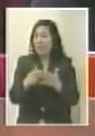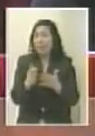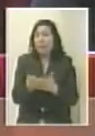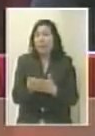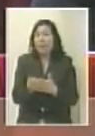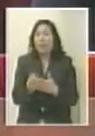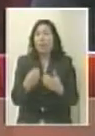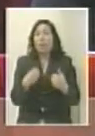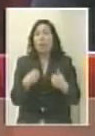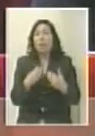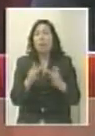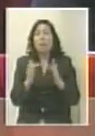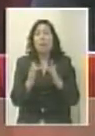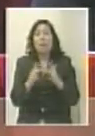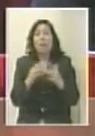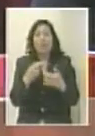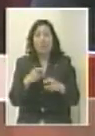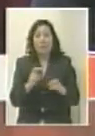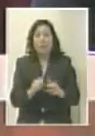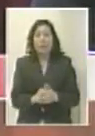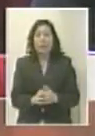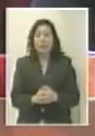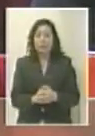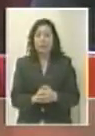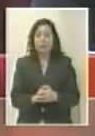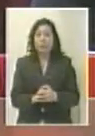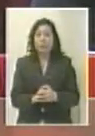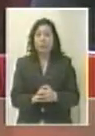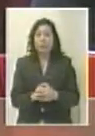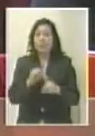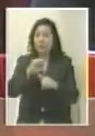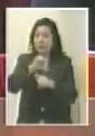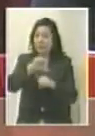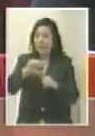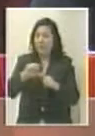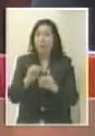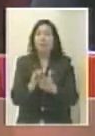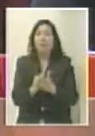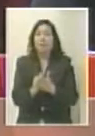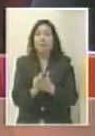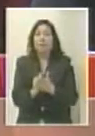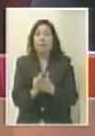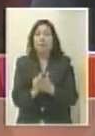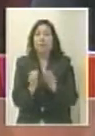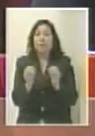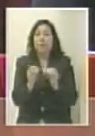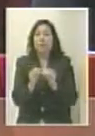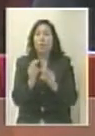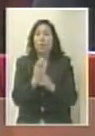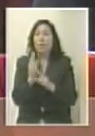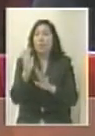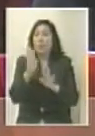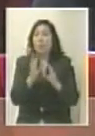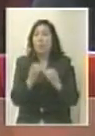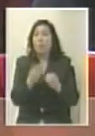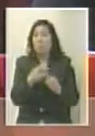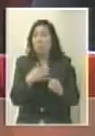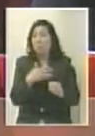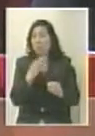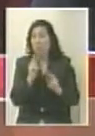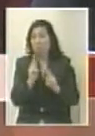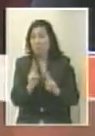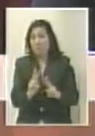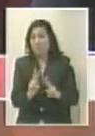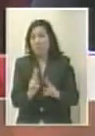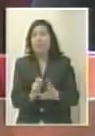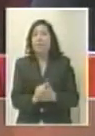lógica de la coeficiencia en una entidad pública. Y los ejes estratégicos del sector ambiente, como ustedes pueden